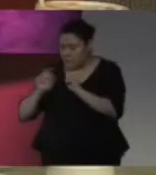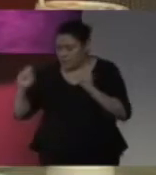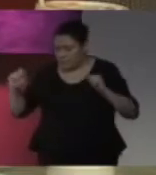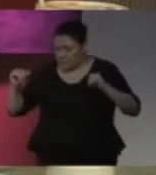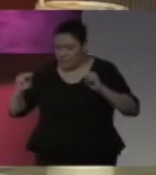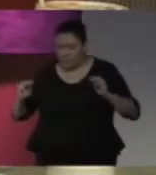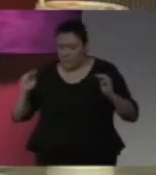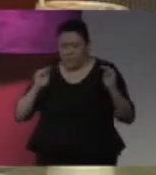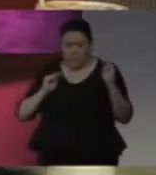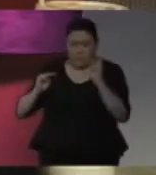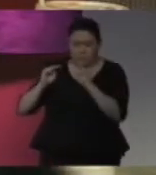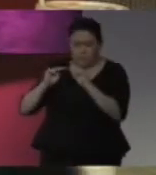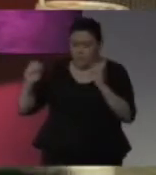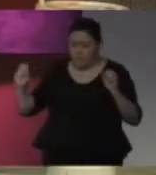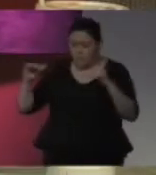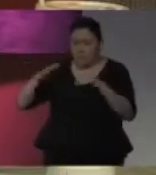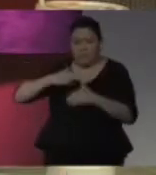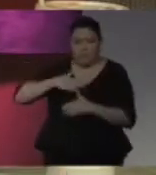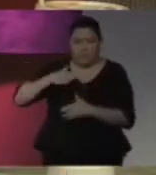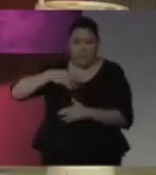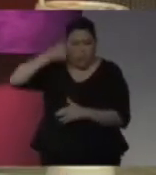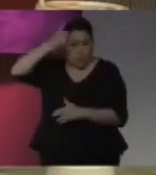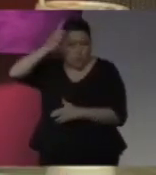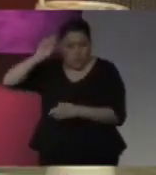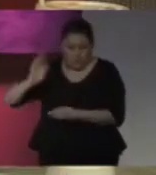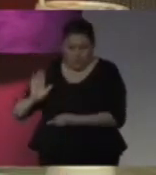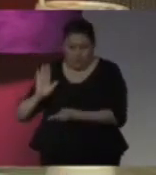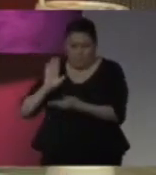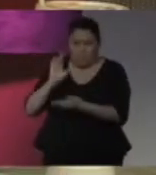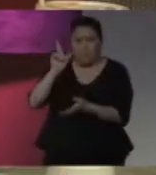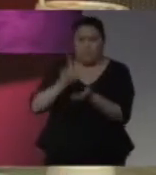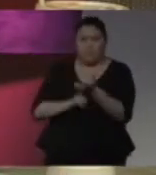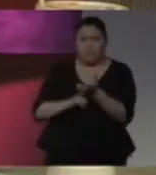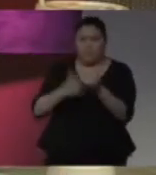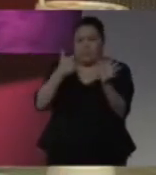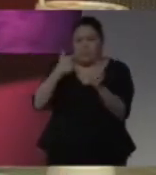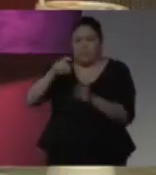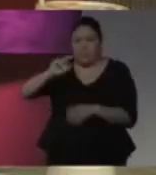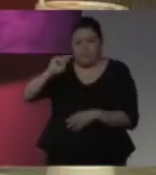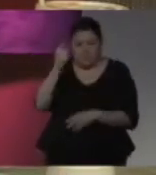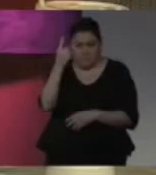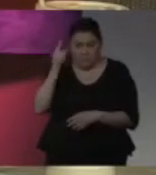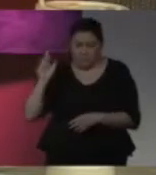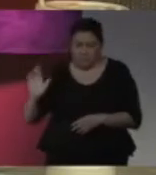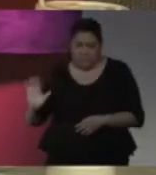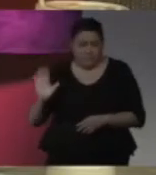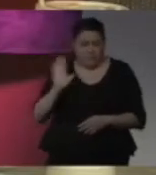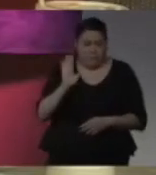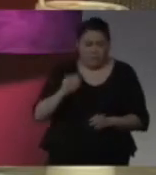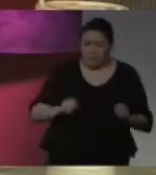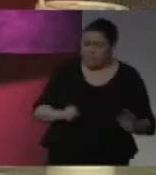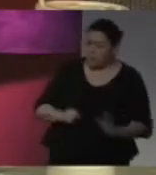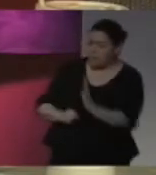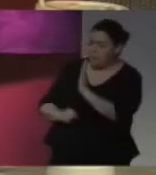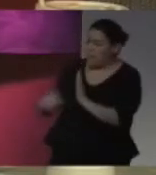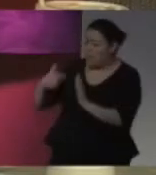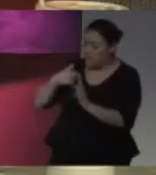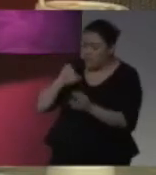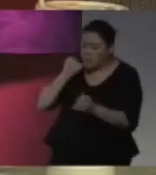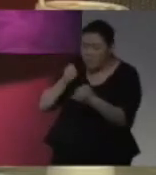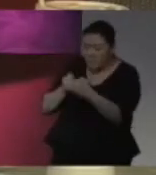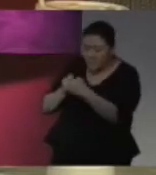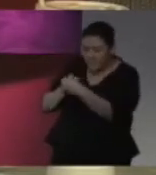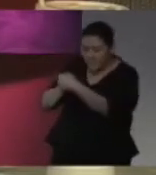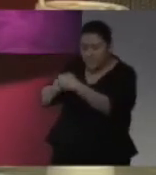cumbre, sacan sus títulos reales de propiedad, es 1781, y se muestran hacia dónde llegan sus límites y